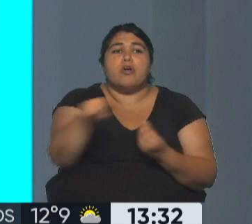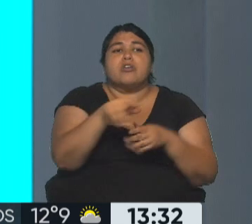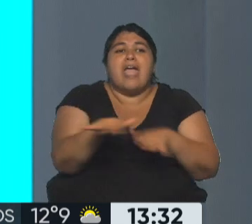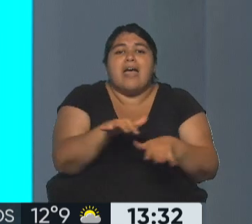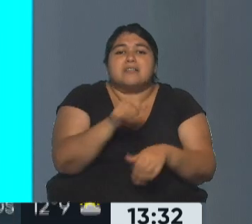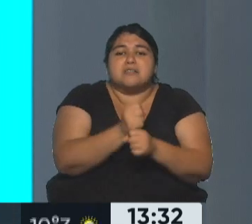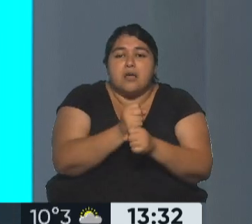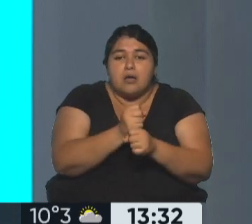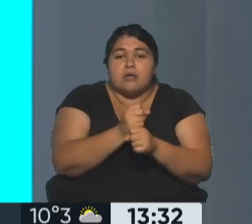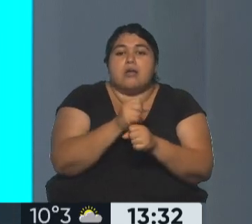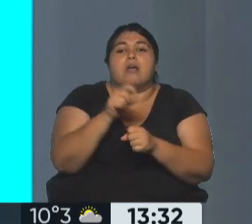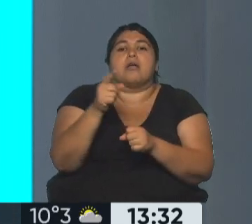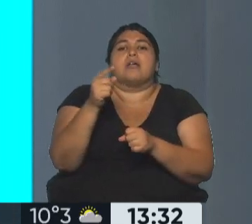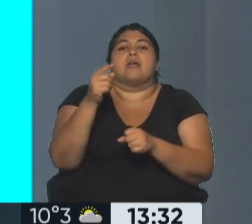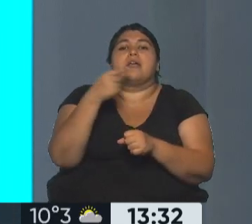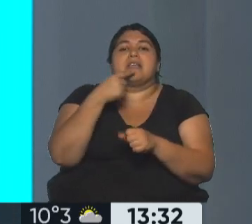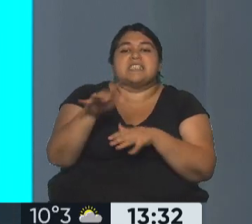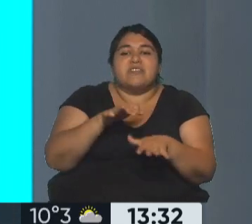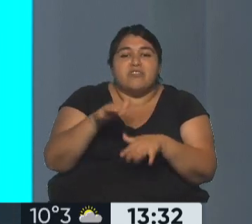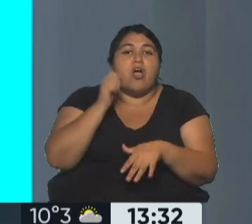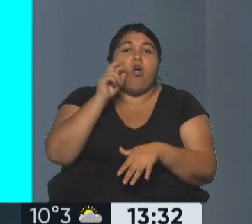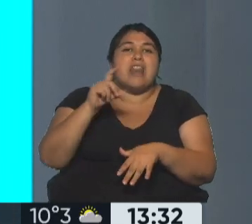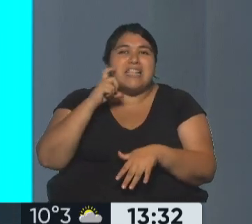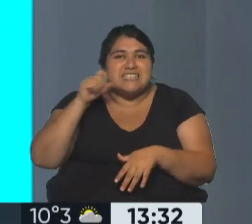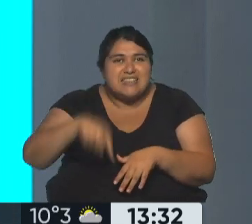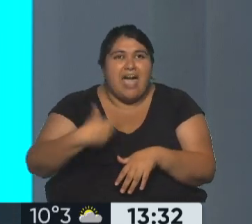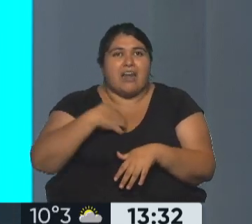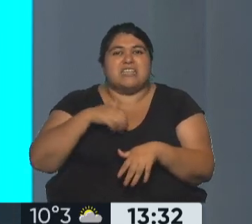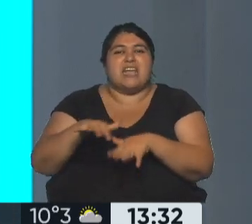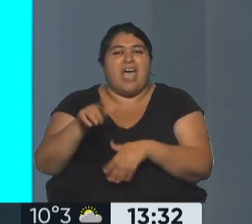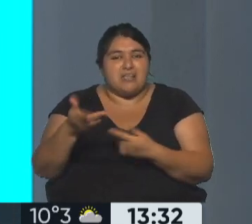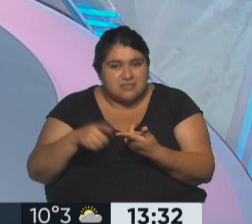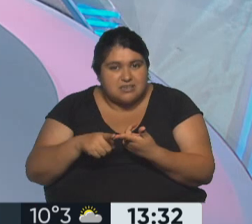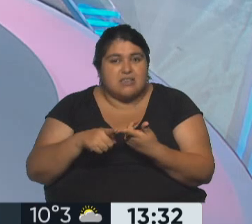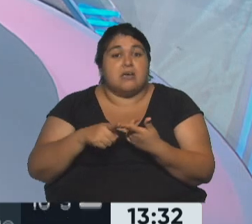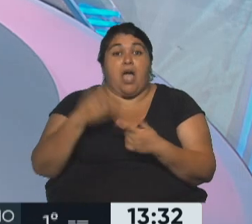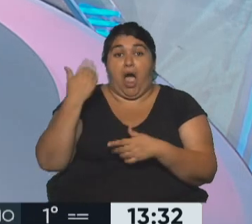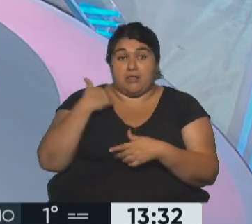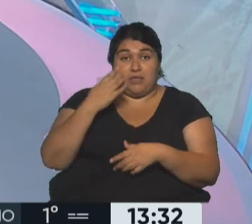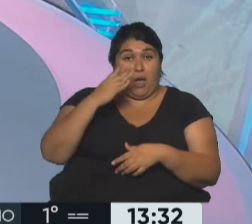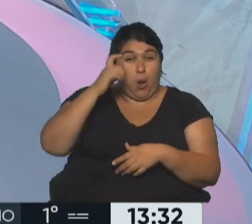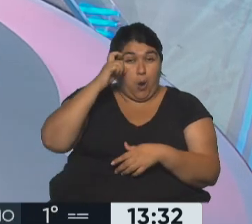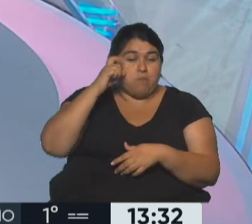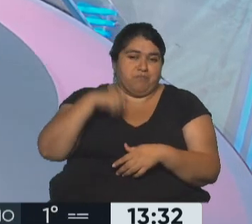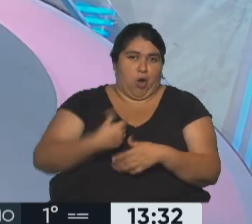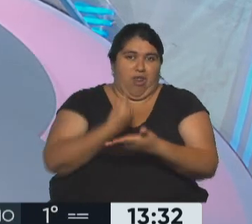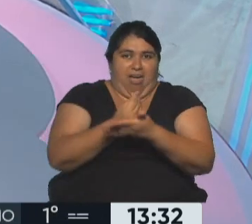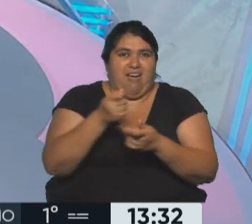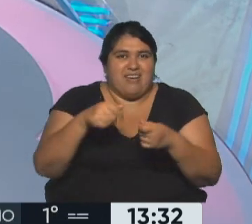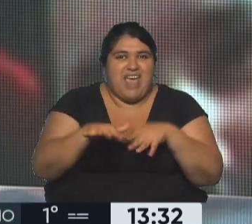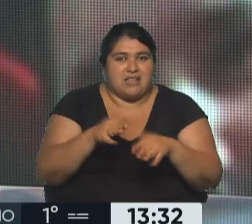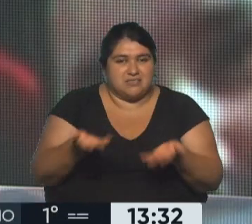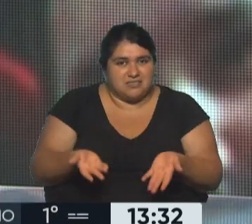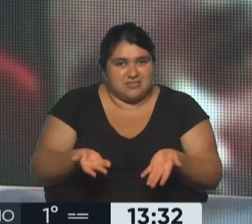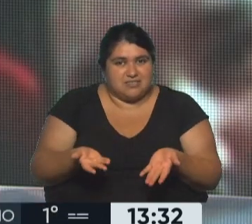hace con Bombernich en Argentina? ¿Qué hacen con Gracia en Argentina? Y ya cuando estaba Bergoglio y los que siguen ahora. Es decir,